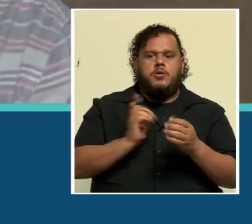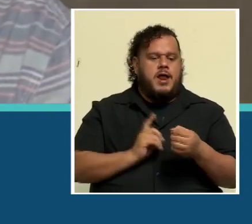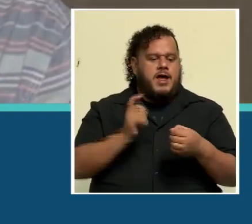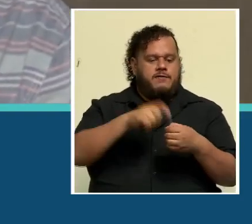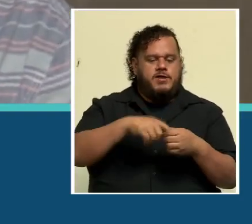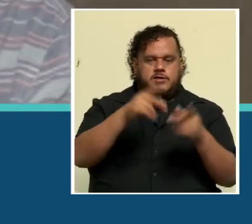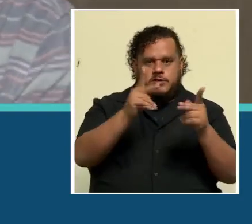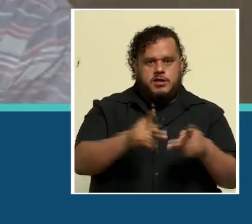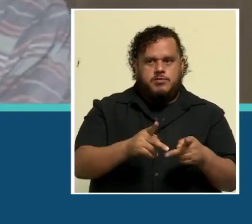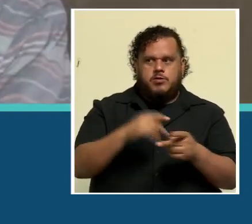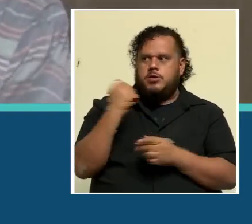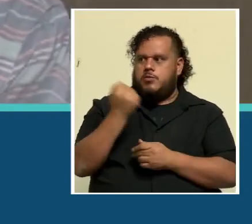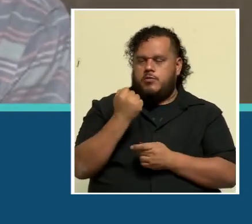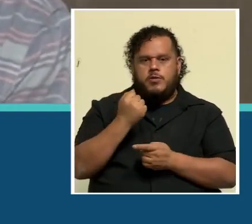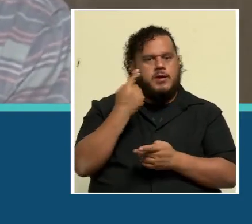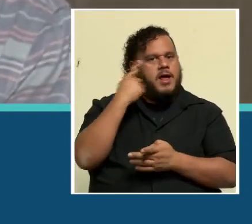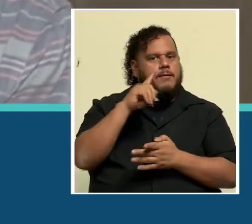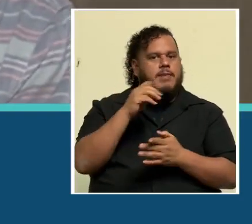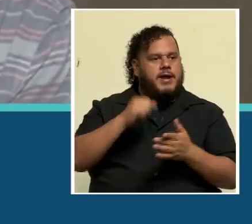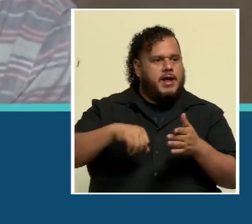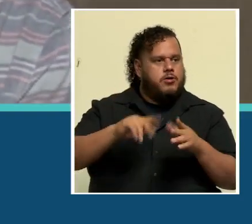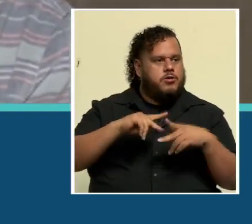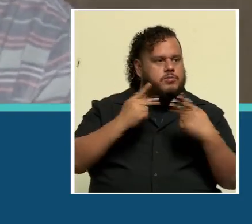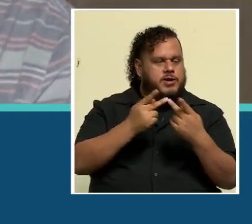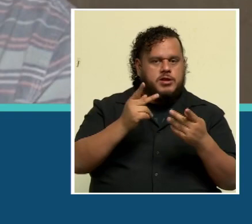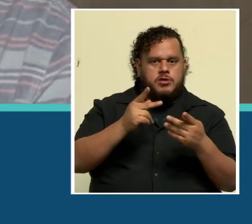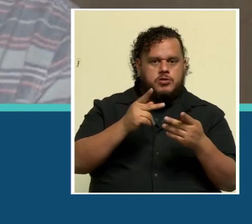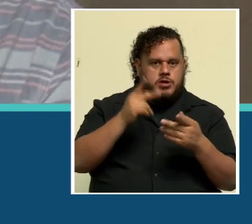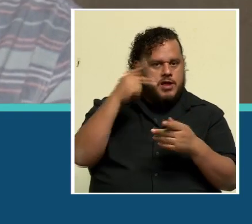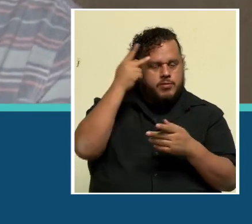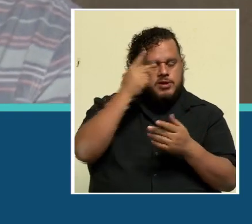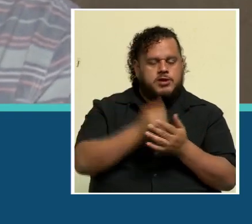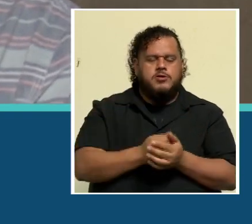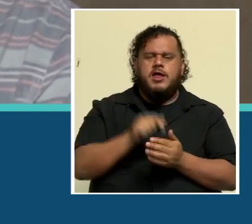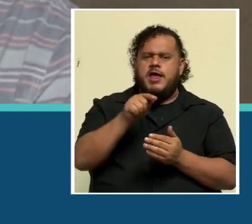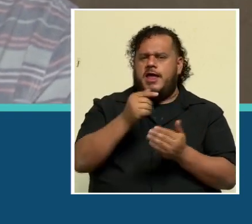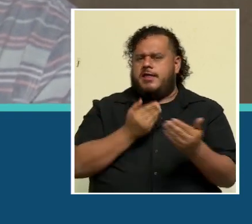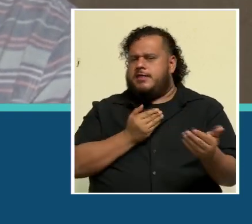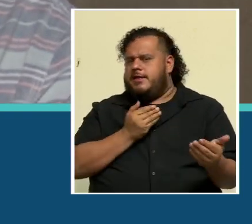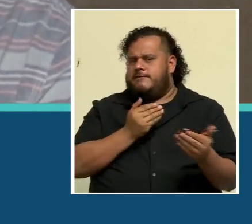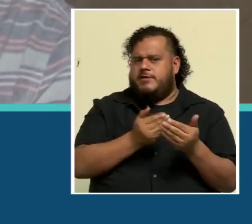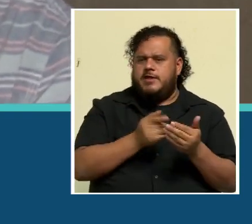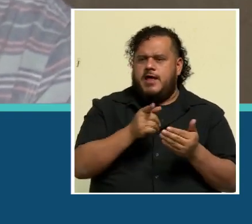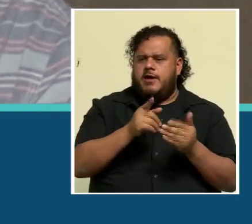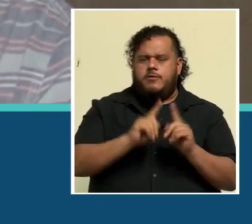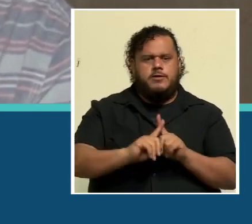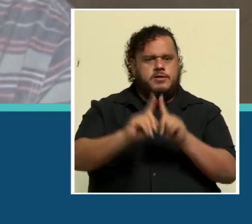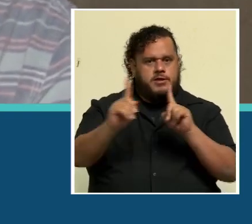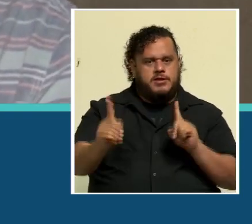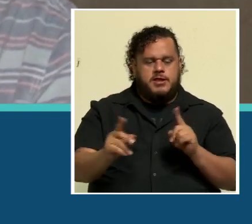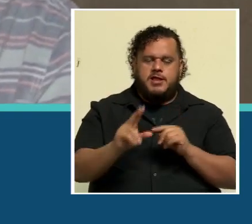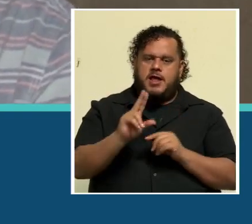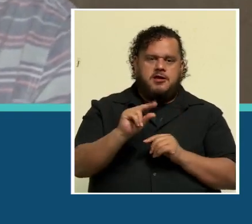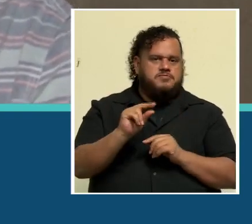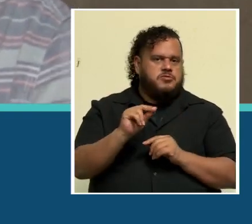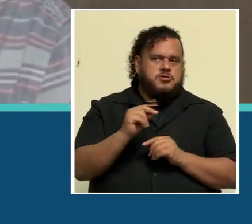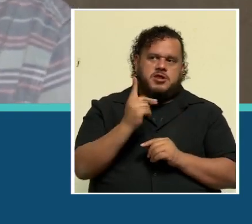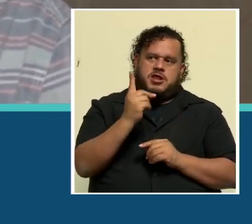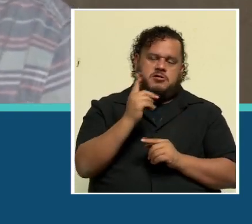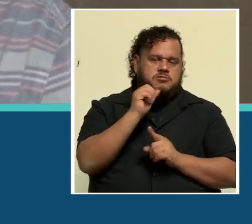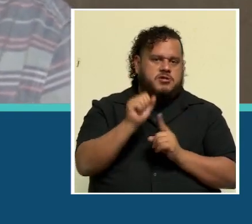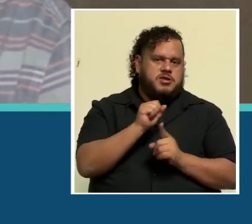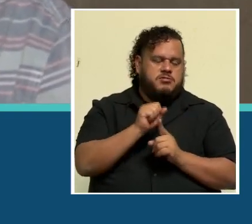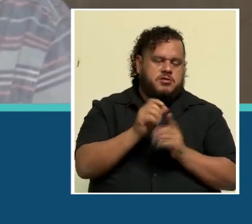de las personas muy fuerte hacia los partidos, esta actividad o esta distancia no sería un factor